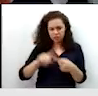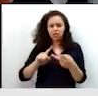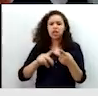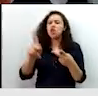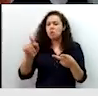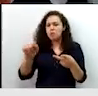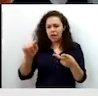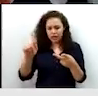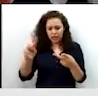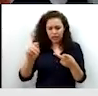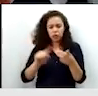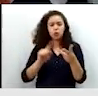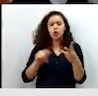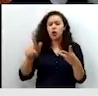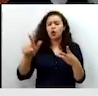Cloralex,